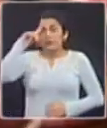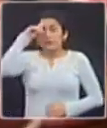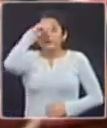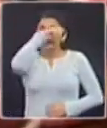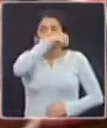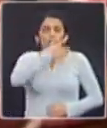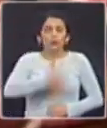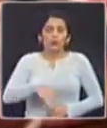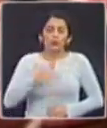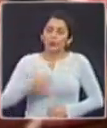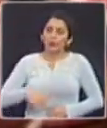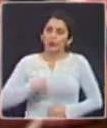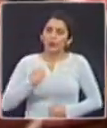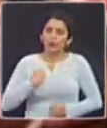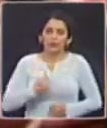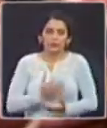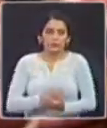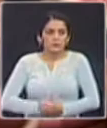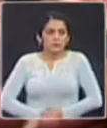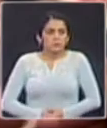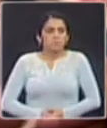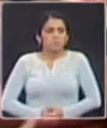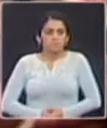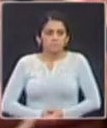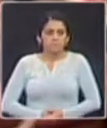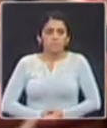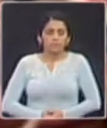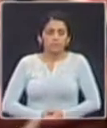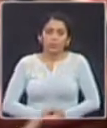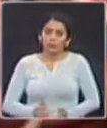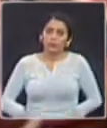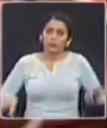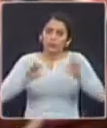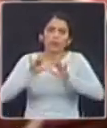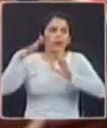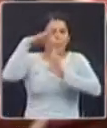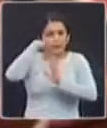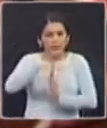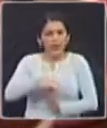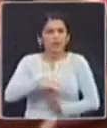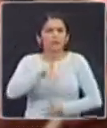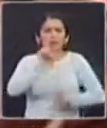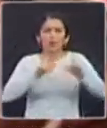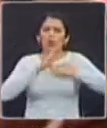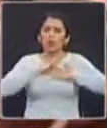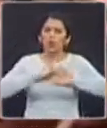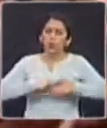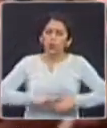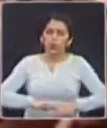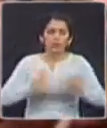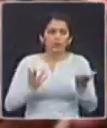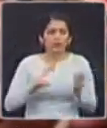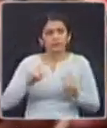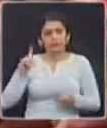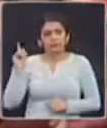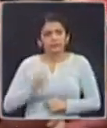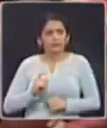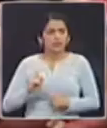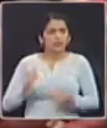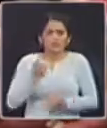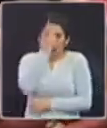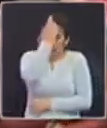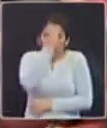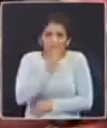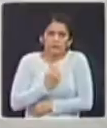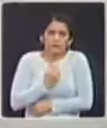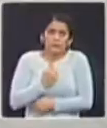grave, entonces yo considero que por la paz y por la tranquilidad de los ecuatorianos habría que tomar decisiones muy